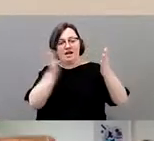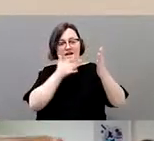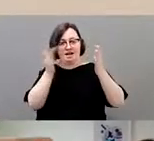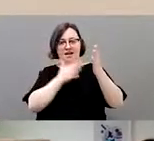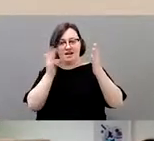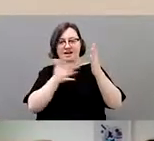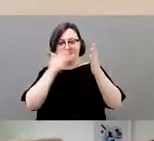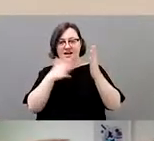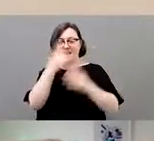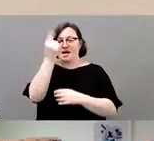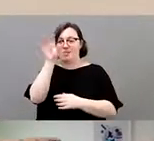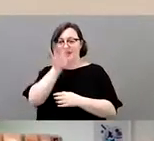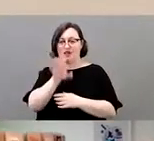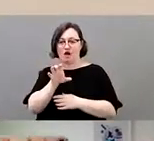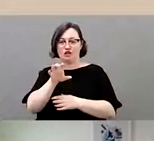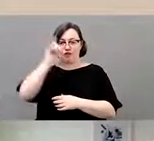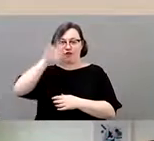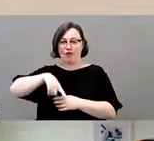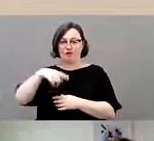Van todos los pictos.